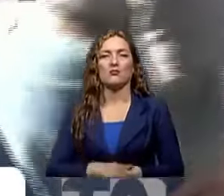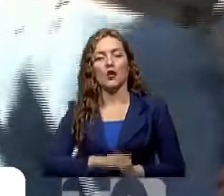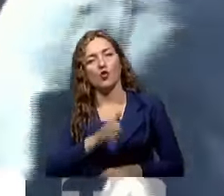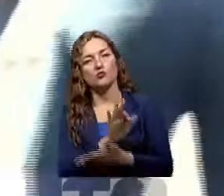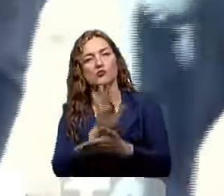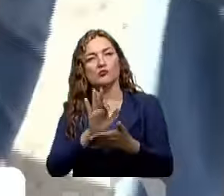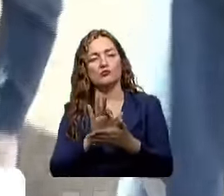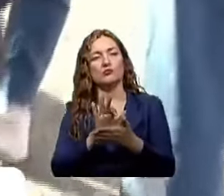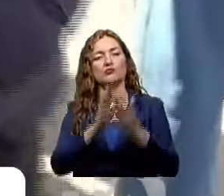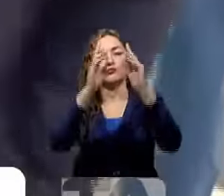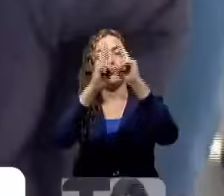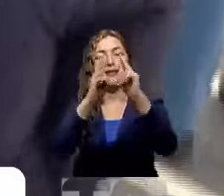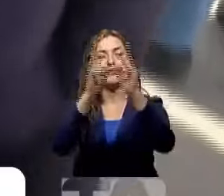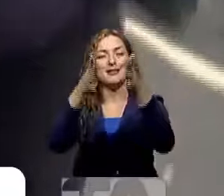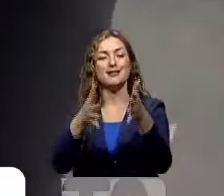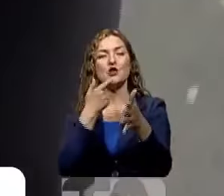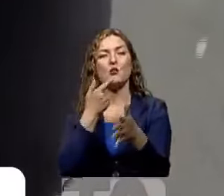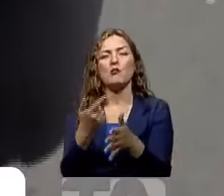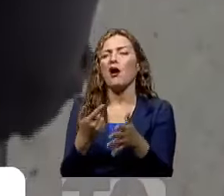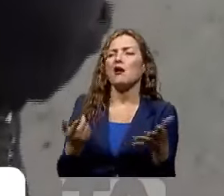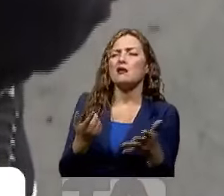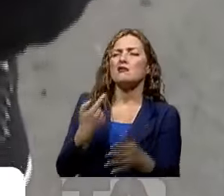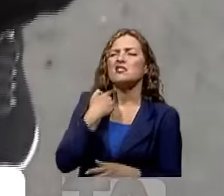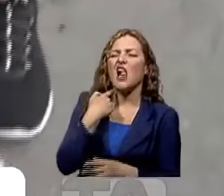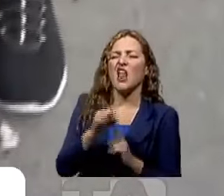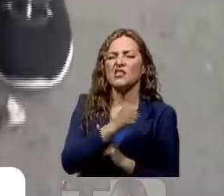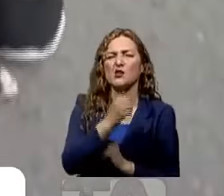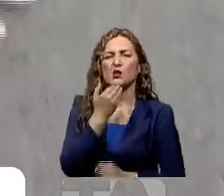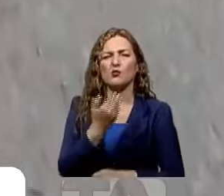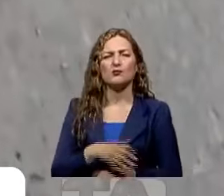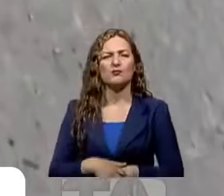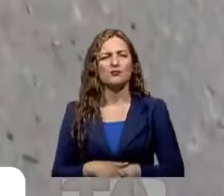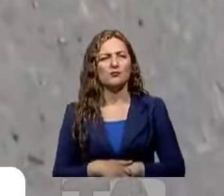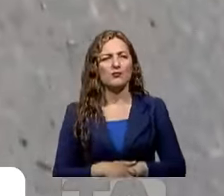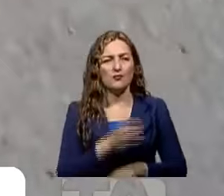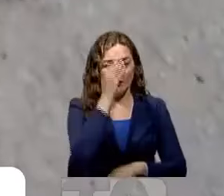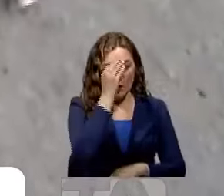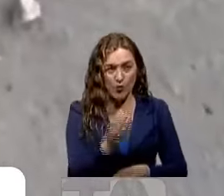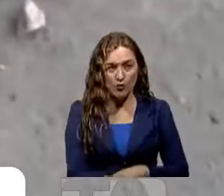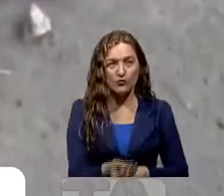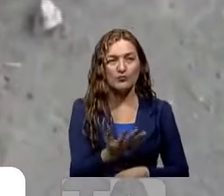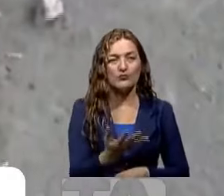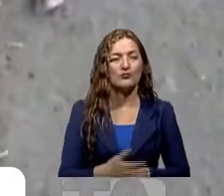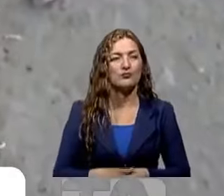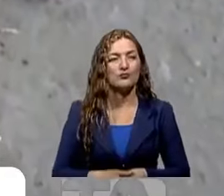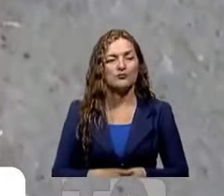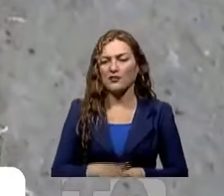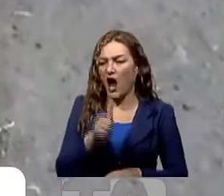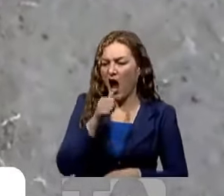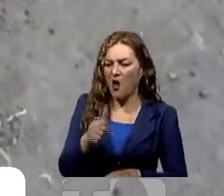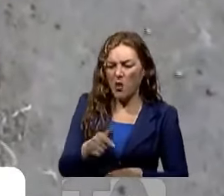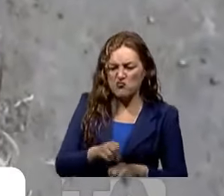otros de los vecinos para conocer exactamente cómo les está afectando esta situación. Vecino, ¿cómo está? Buenos días. ¿Cómo le parece esta fuga de